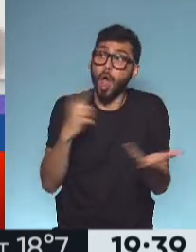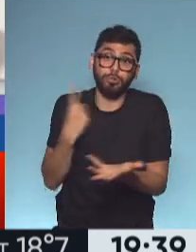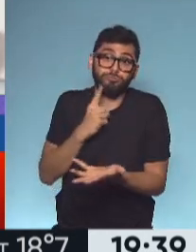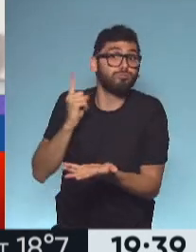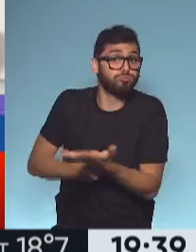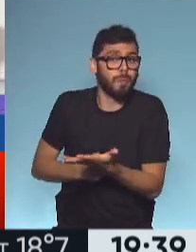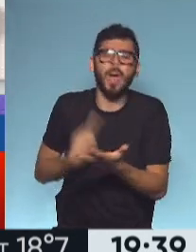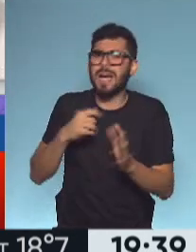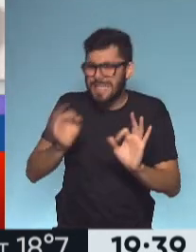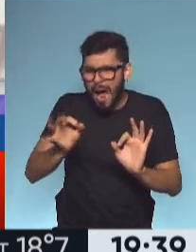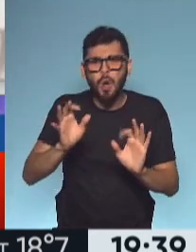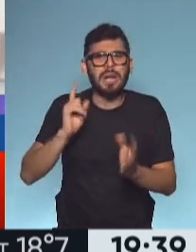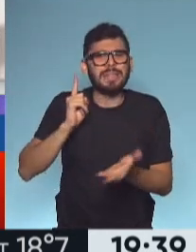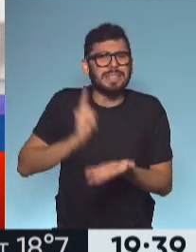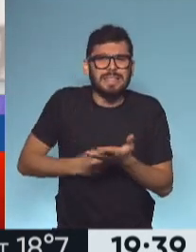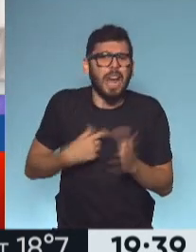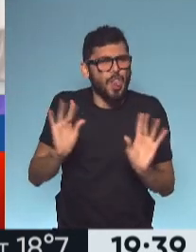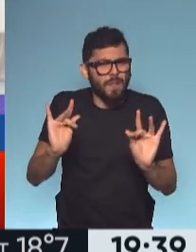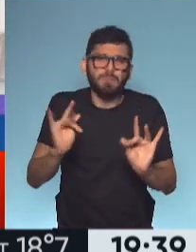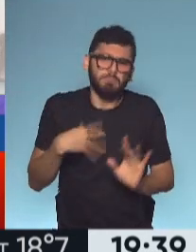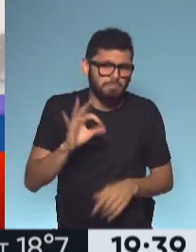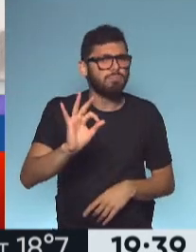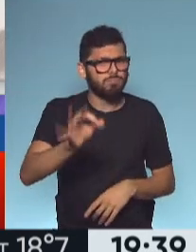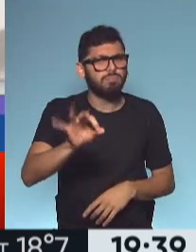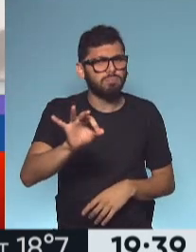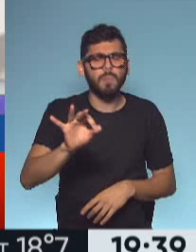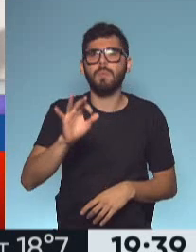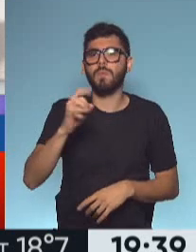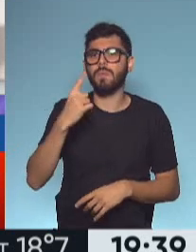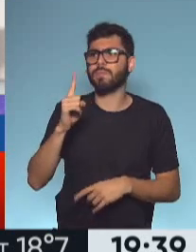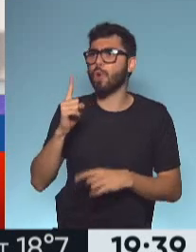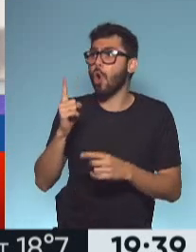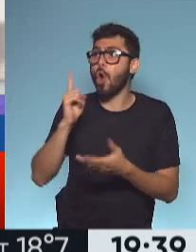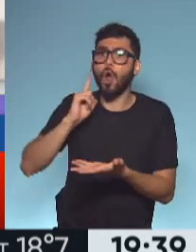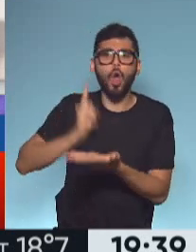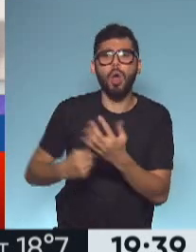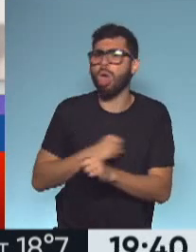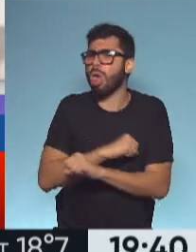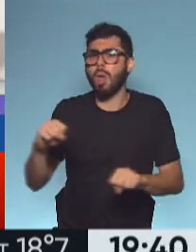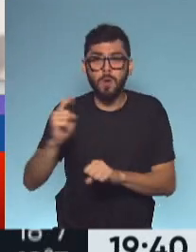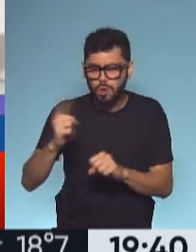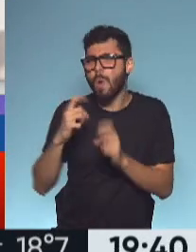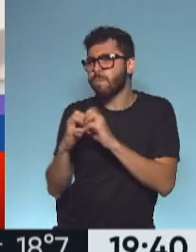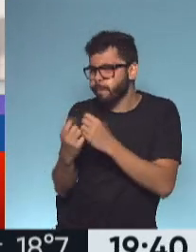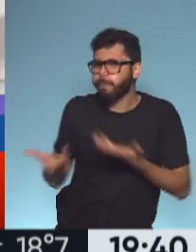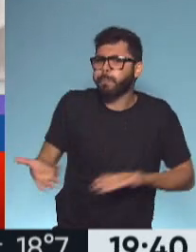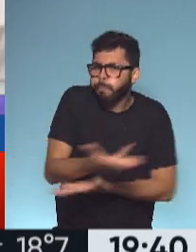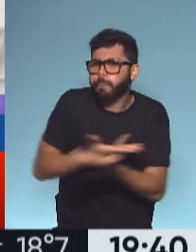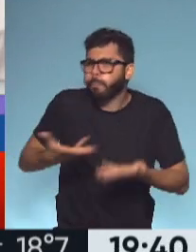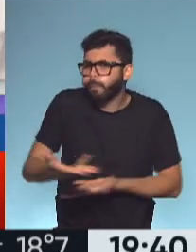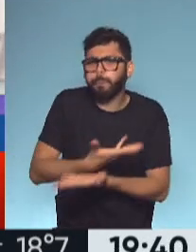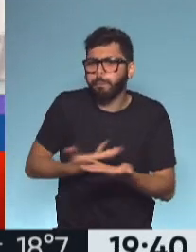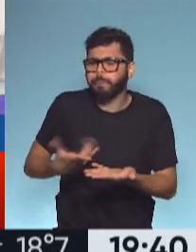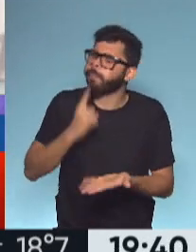que es una decisión difícil, sabemos que es una decisión que no estuvo exenta de debates, de intercambios, de posiciones diferentes, pero no